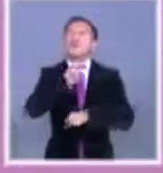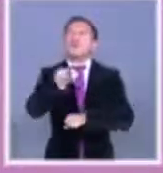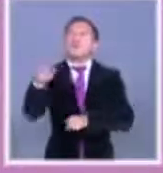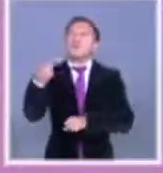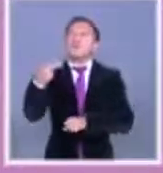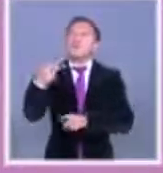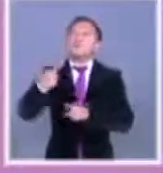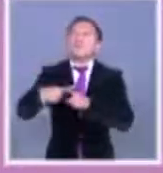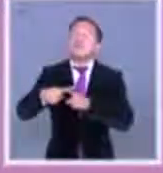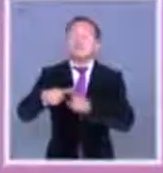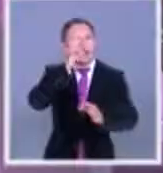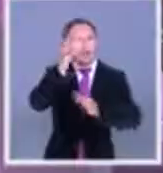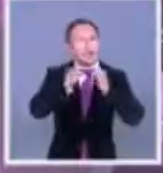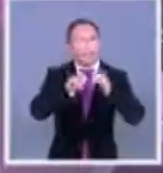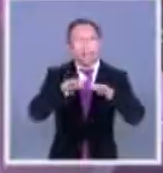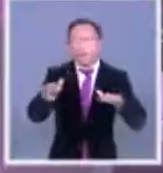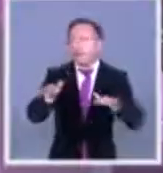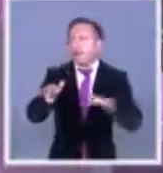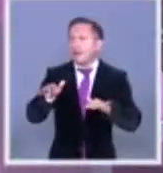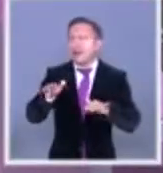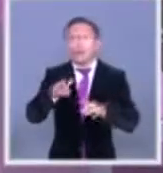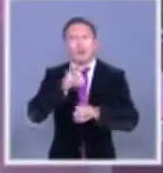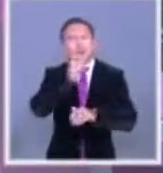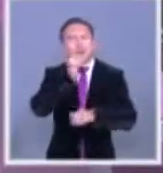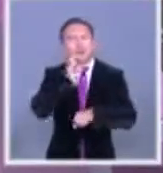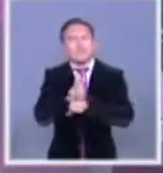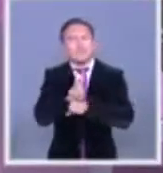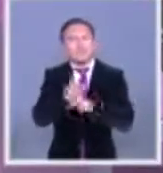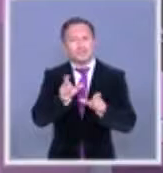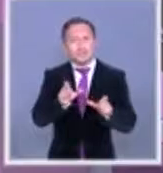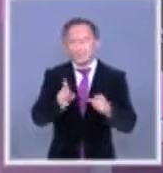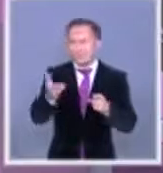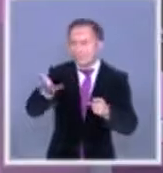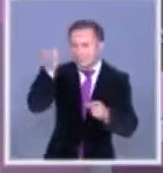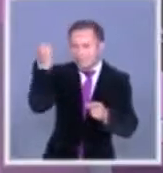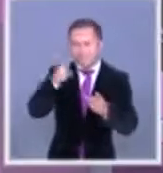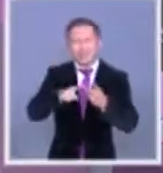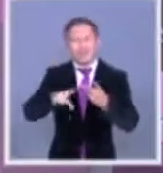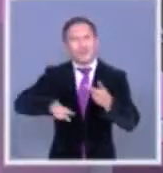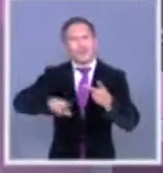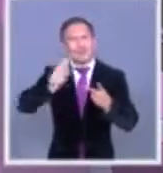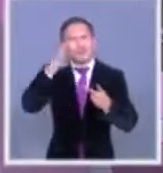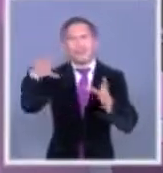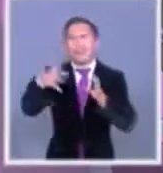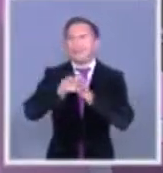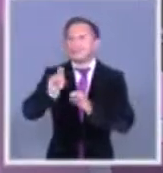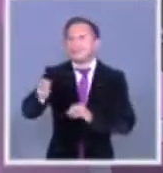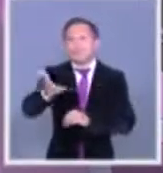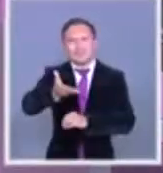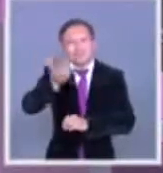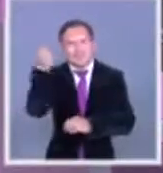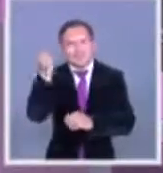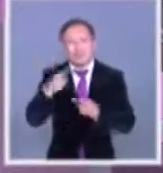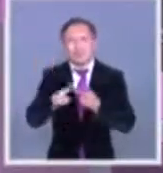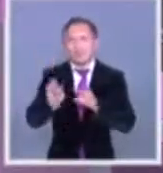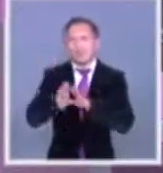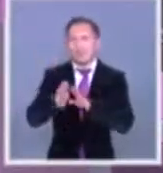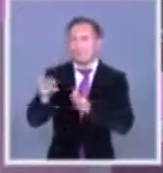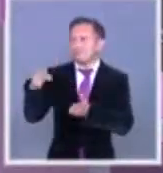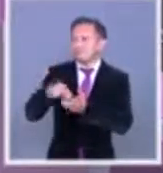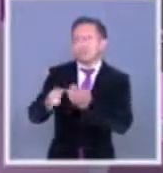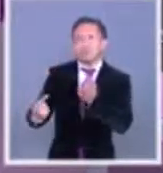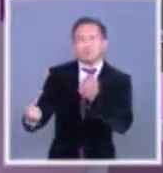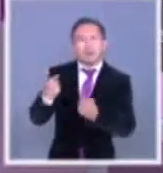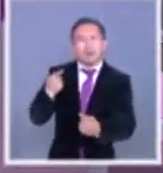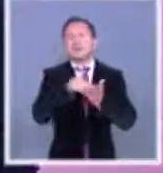qué? Pues porque yo no soy policía todavía. Vino a ofenderme. Esa es la personalidad de la fichita de